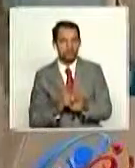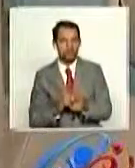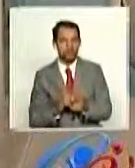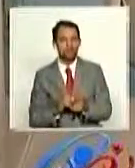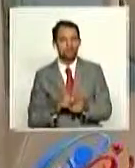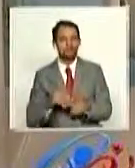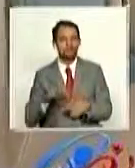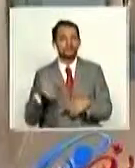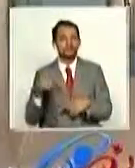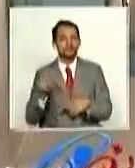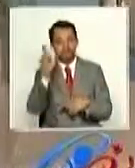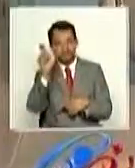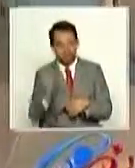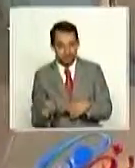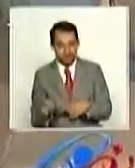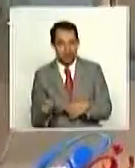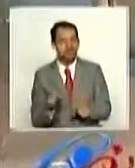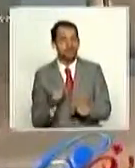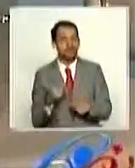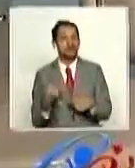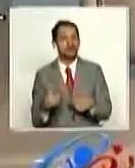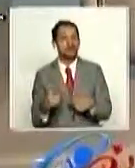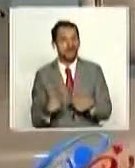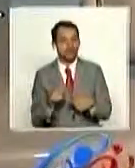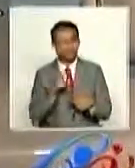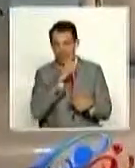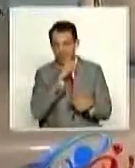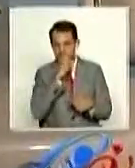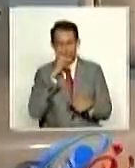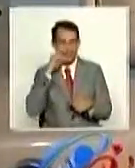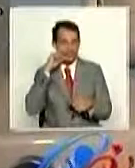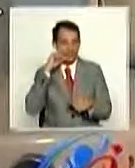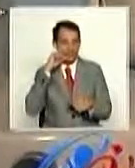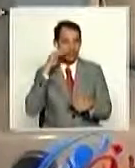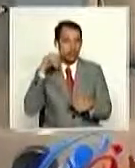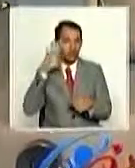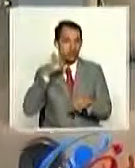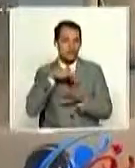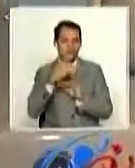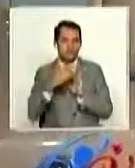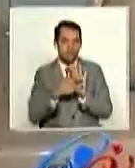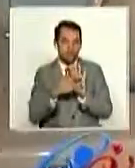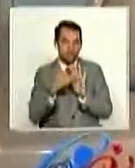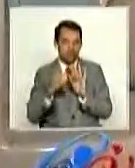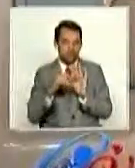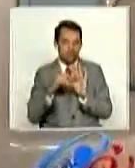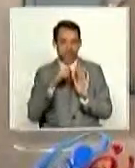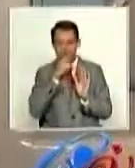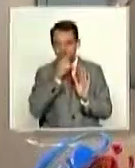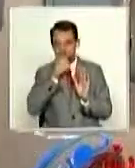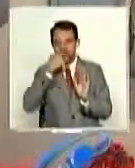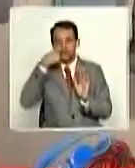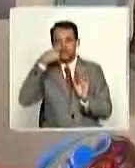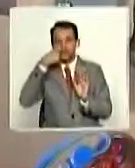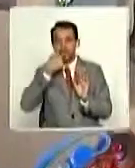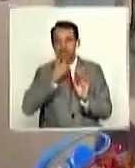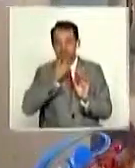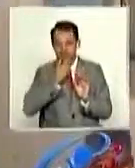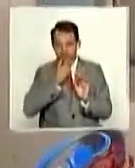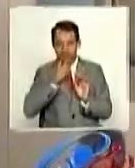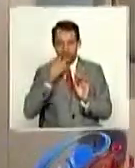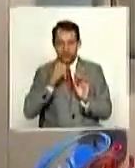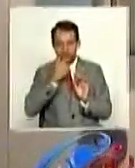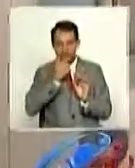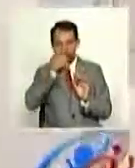El paciente utiliza prótesis total superior. Ya lo habíamos visto en la parte clínica